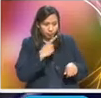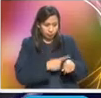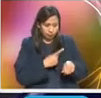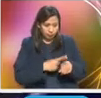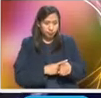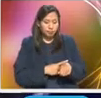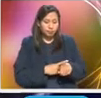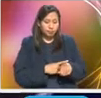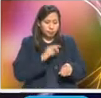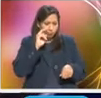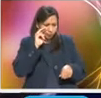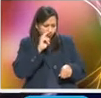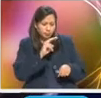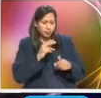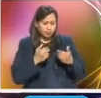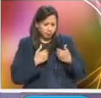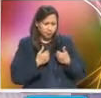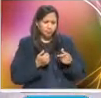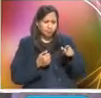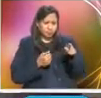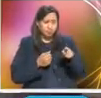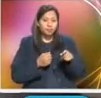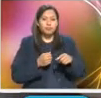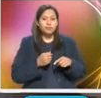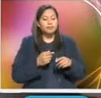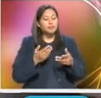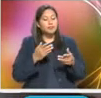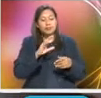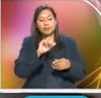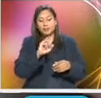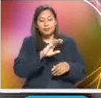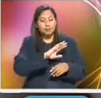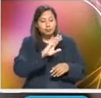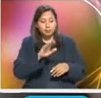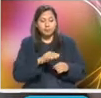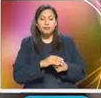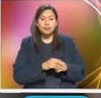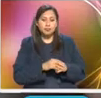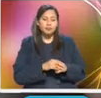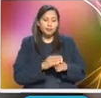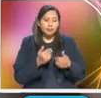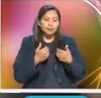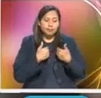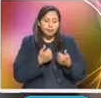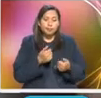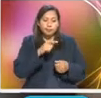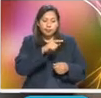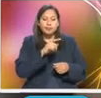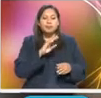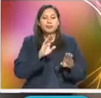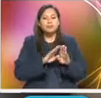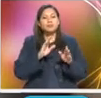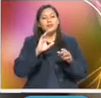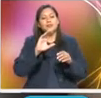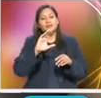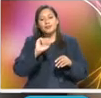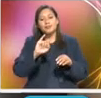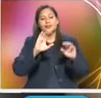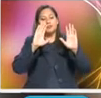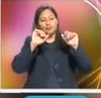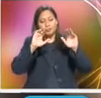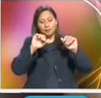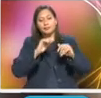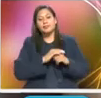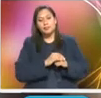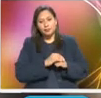enferma, estás viendo que llega el momento, ¿no? O que va a llegar el momento pronto de despedirse y